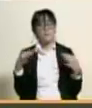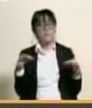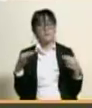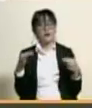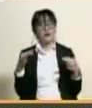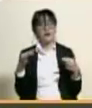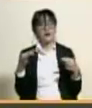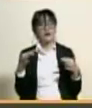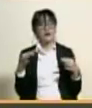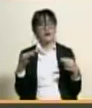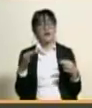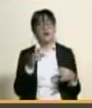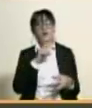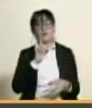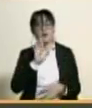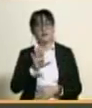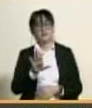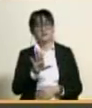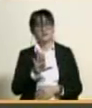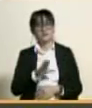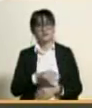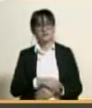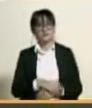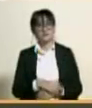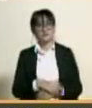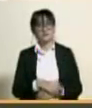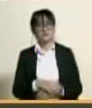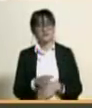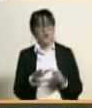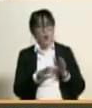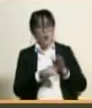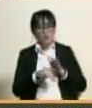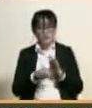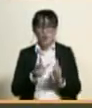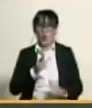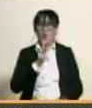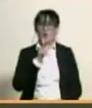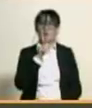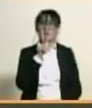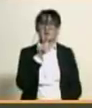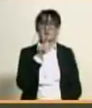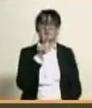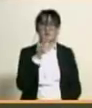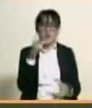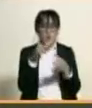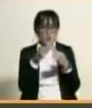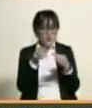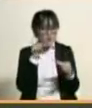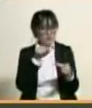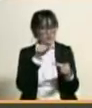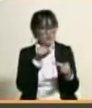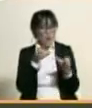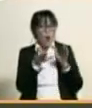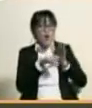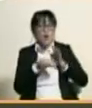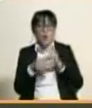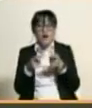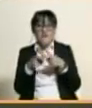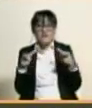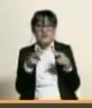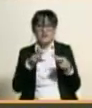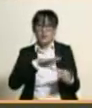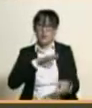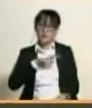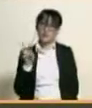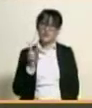los que tienen metida y manchadas sus manos con la corrupción, con las mafias que roban el billete, el efectivo de